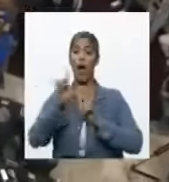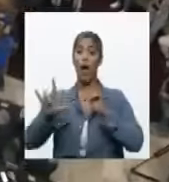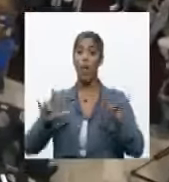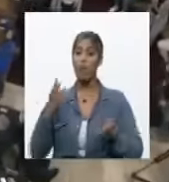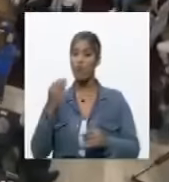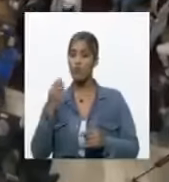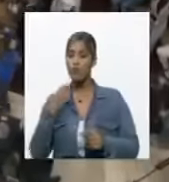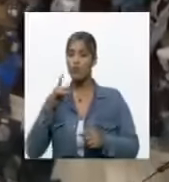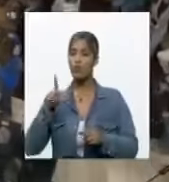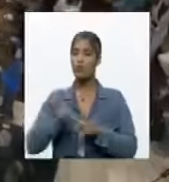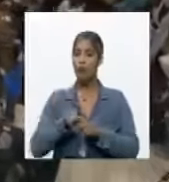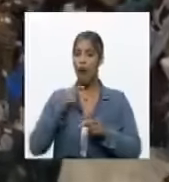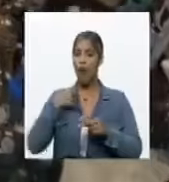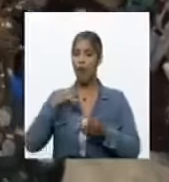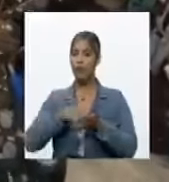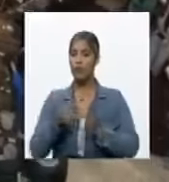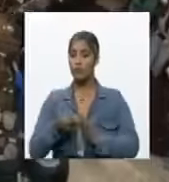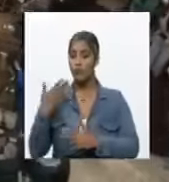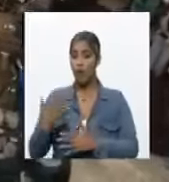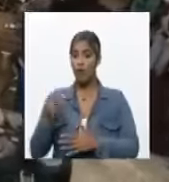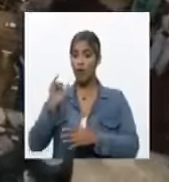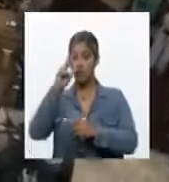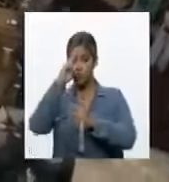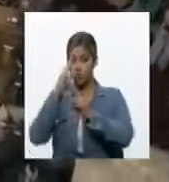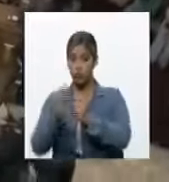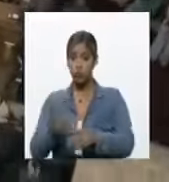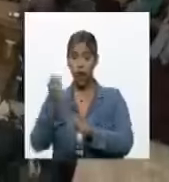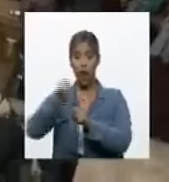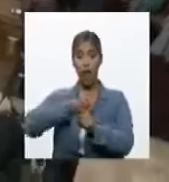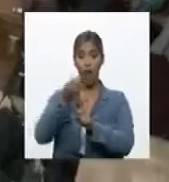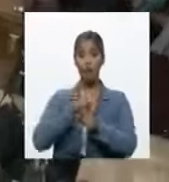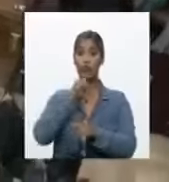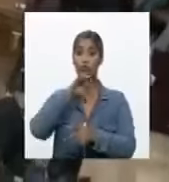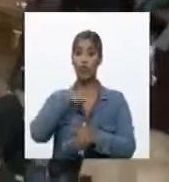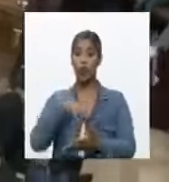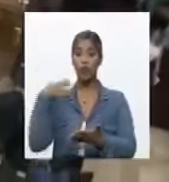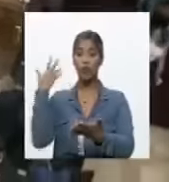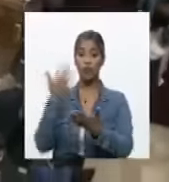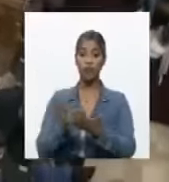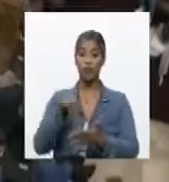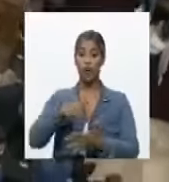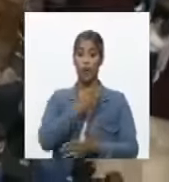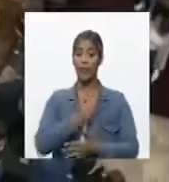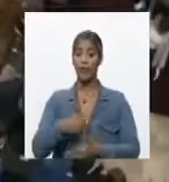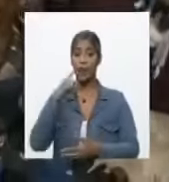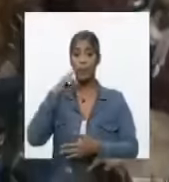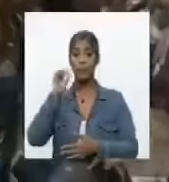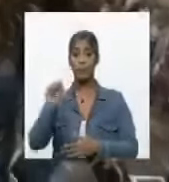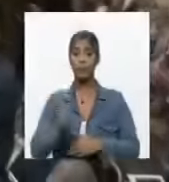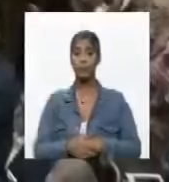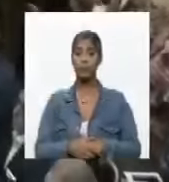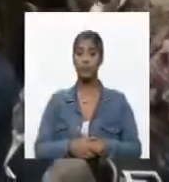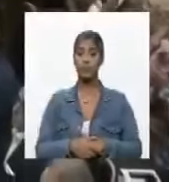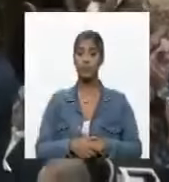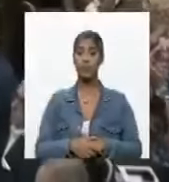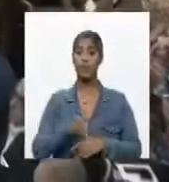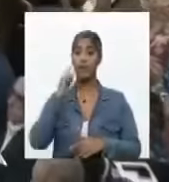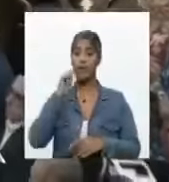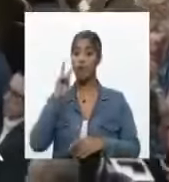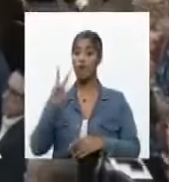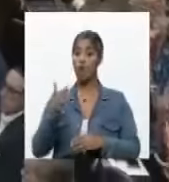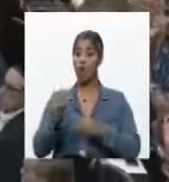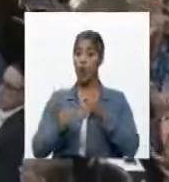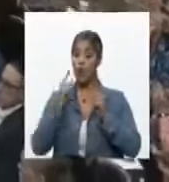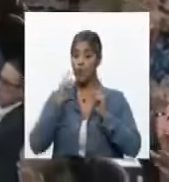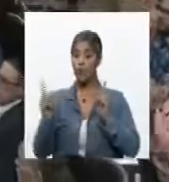mucha simbología, del reconocimiento a las luchas históricas, donde nuestro presidente Nicolás se vio cara